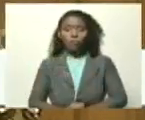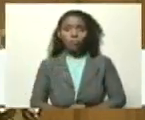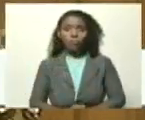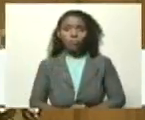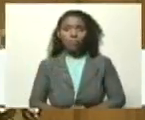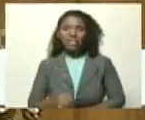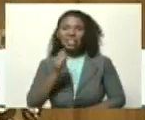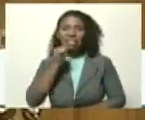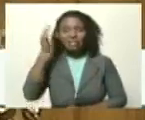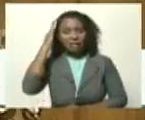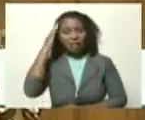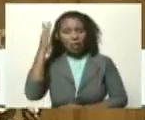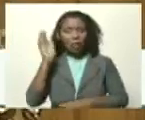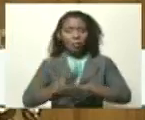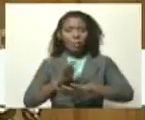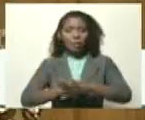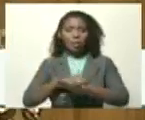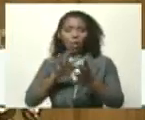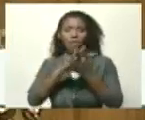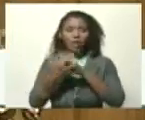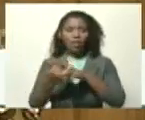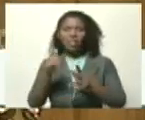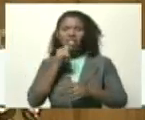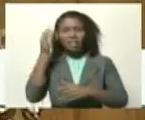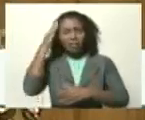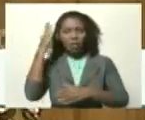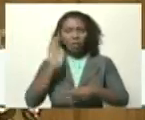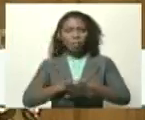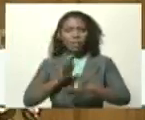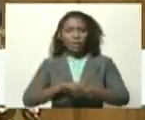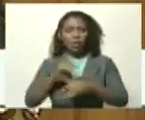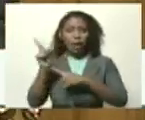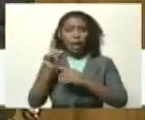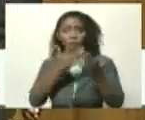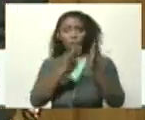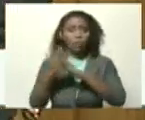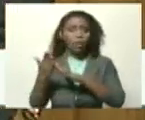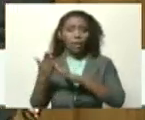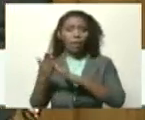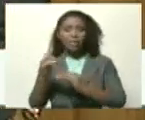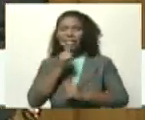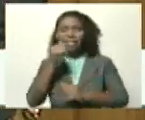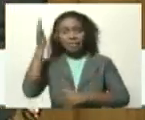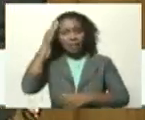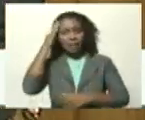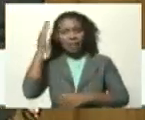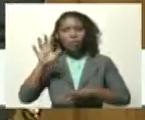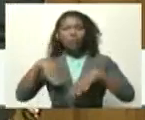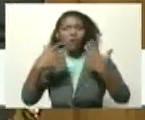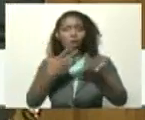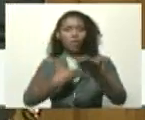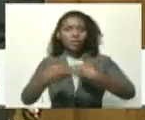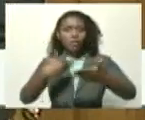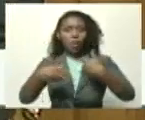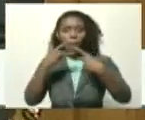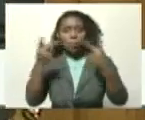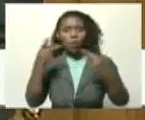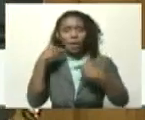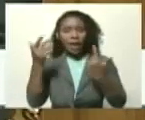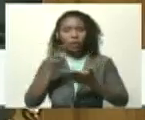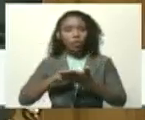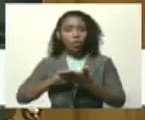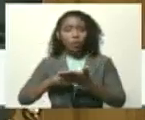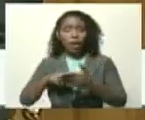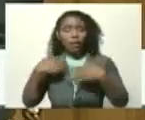¿Quién sabe lo que realmente está pasando en el barrio? ¿Quién sabe lo que realmente está pasando en la comunidad? ¿Quién sabe cuáles son los servicios públicos que tienen que